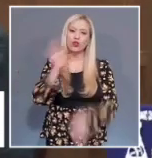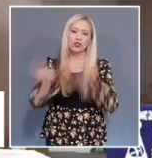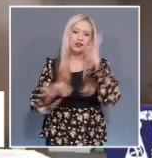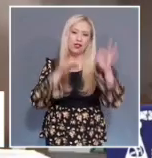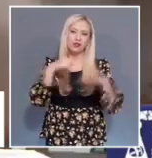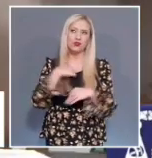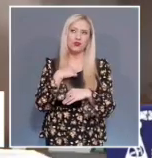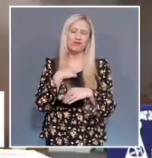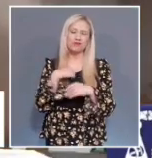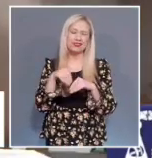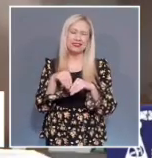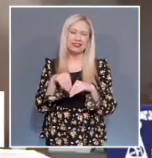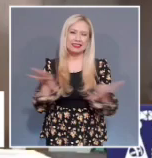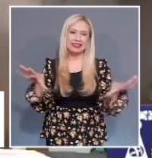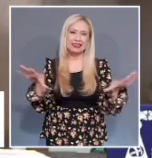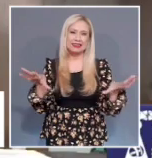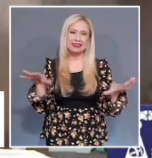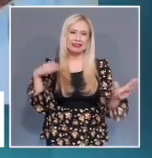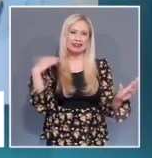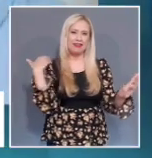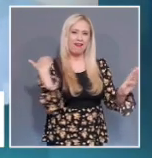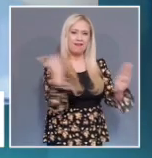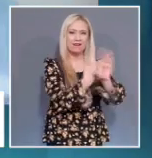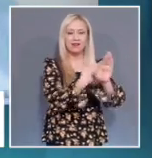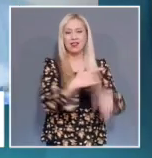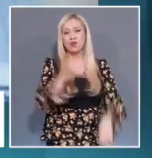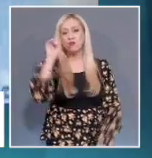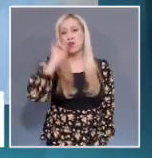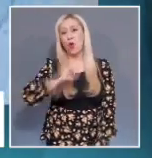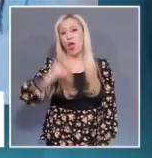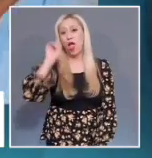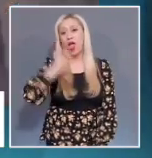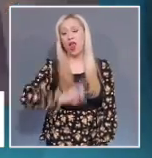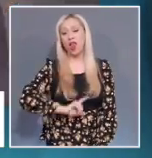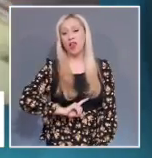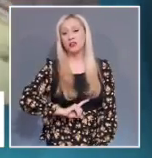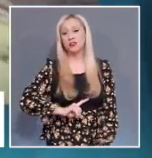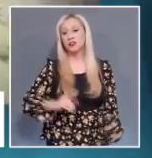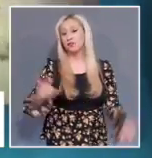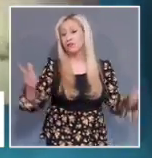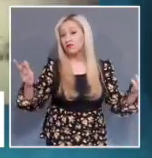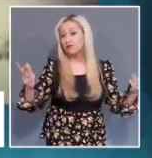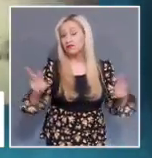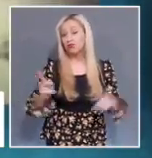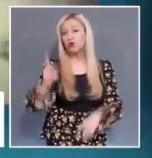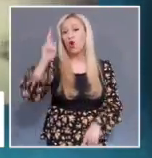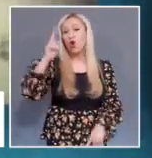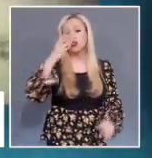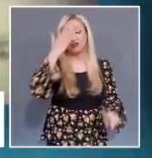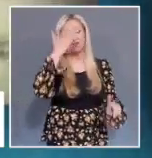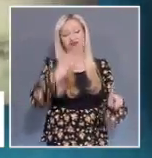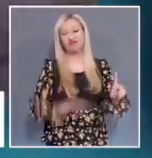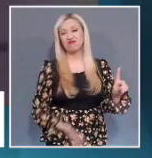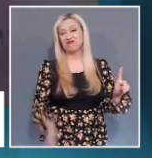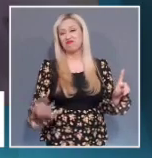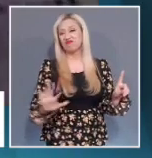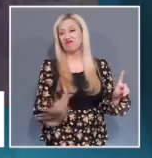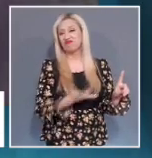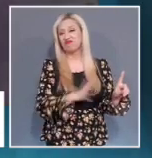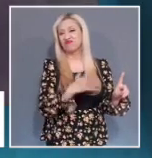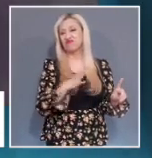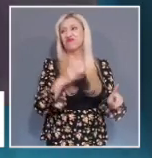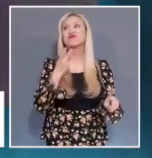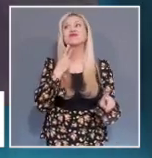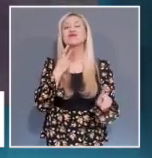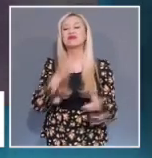consideran violencia política contra las mujeres, esto en razón de género. Señaló que dichas manifestaciones no se encuentran